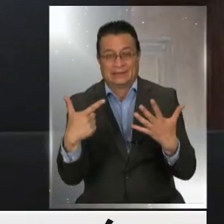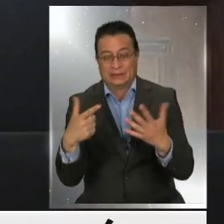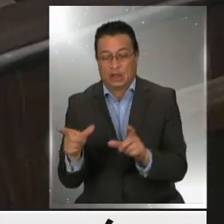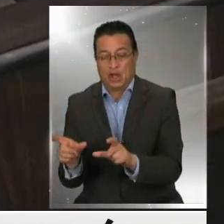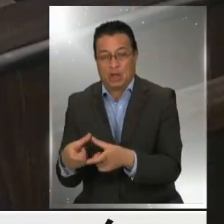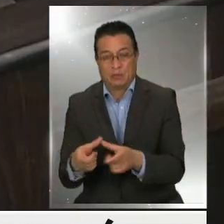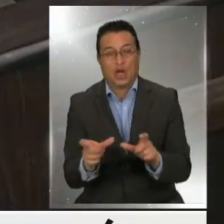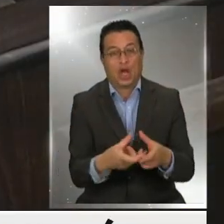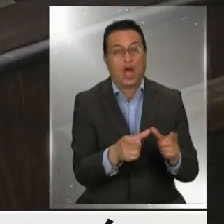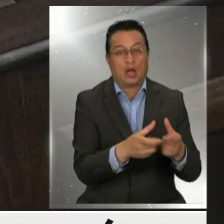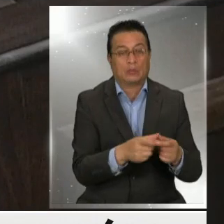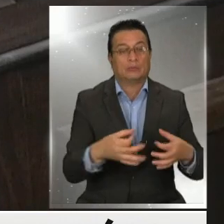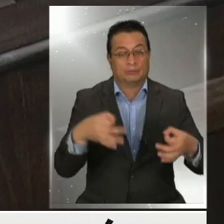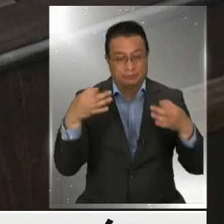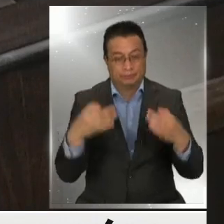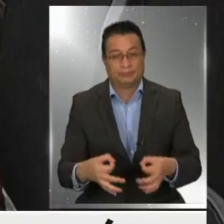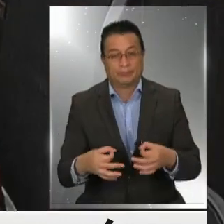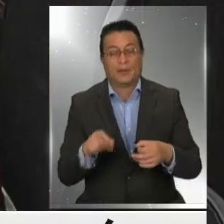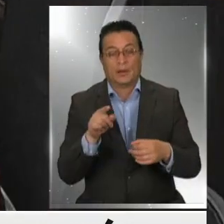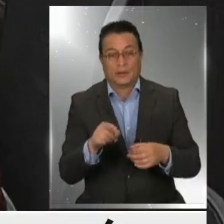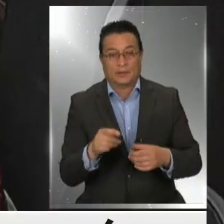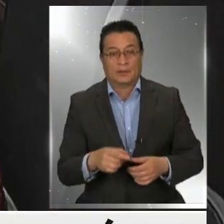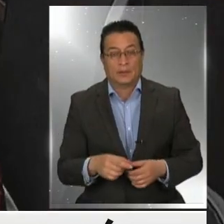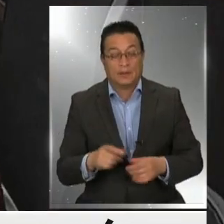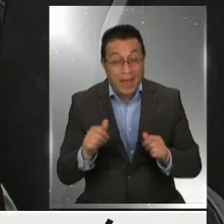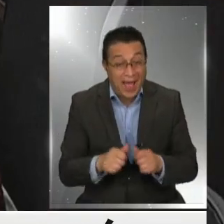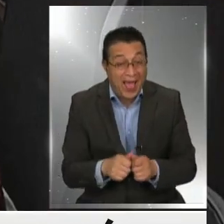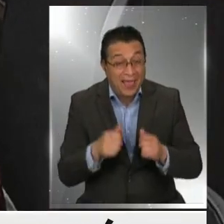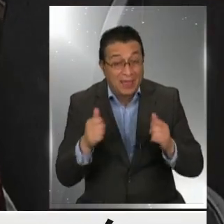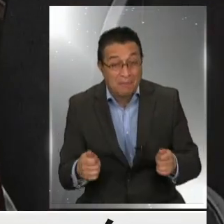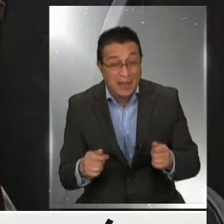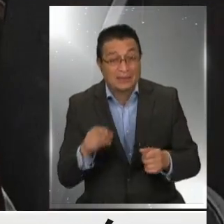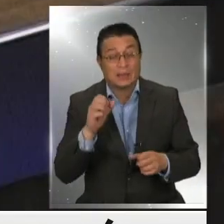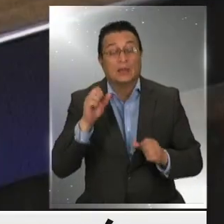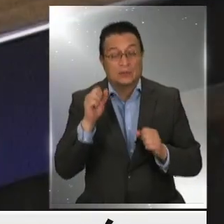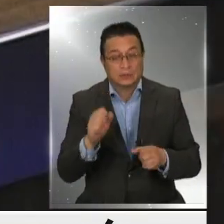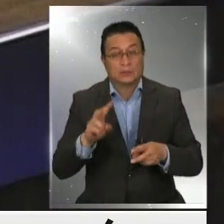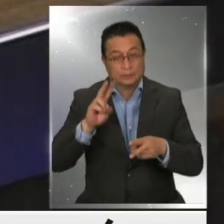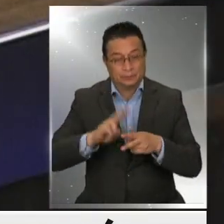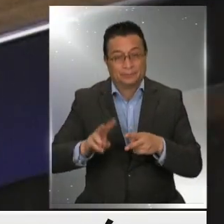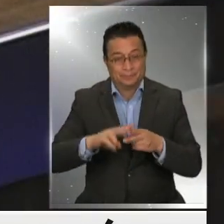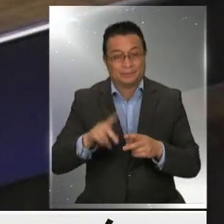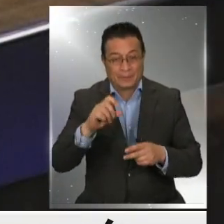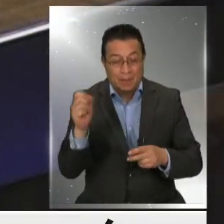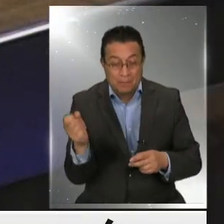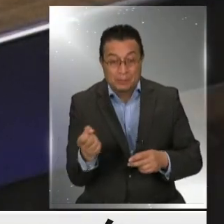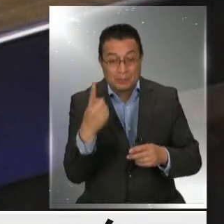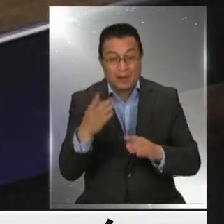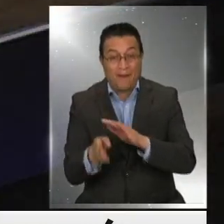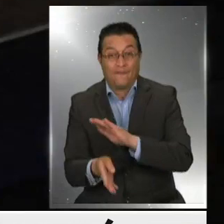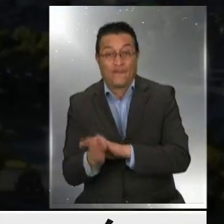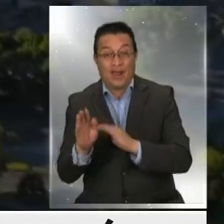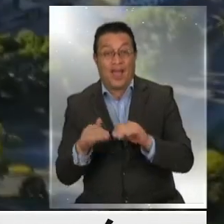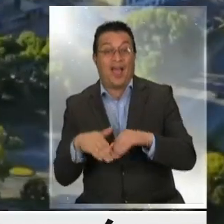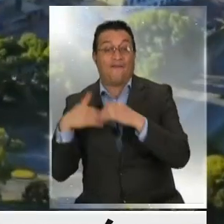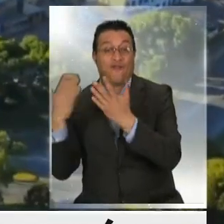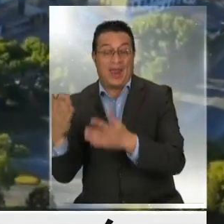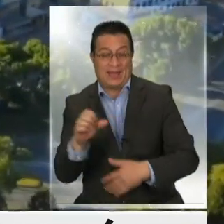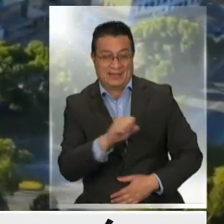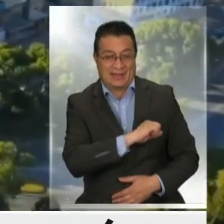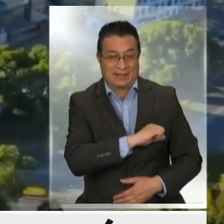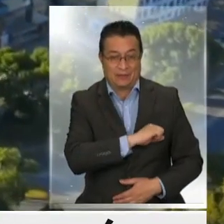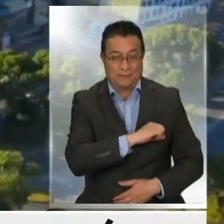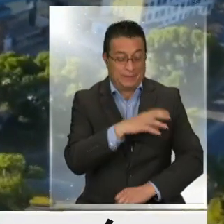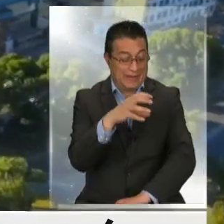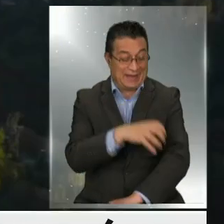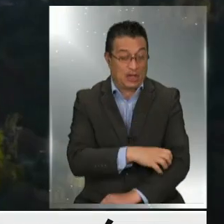temáticas que serán las definitivas en este proceso. Además, ya preparan su primera salida fuera de la capital. La